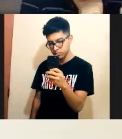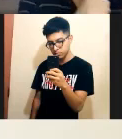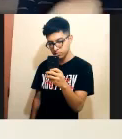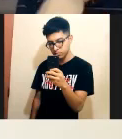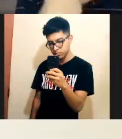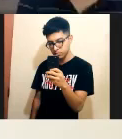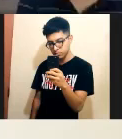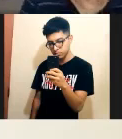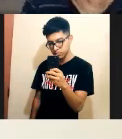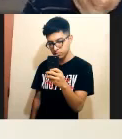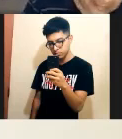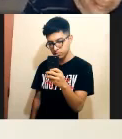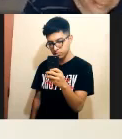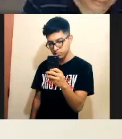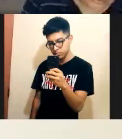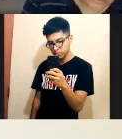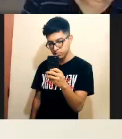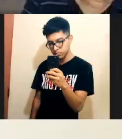comida. Pero